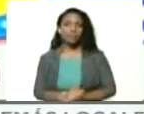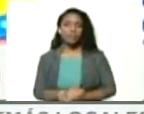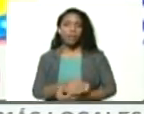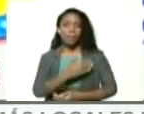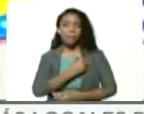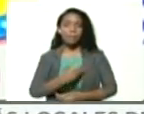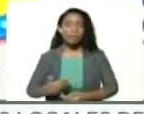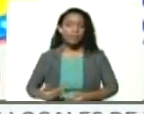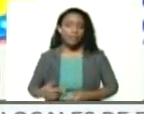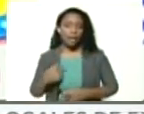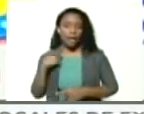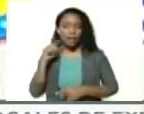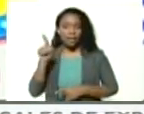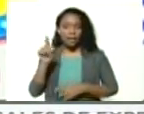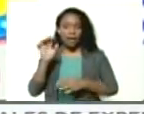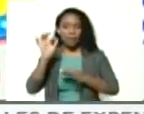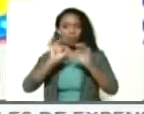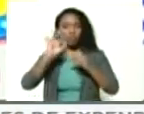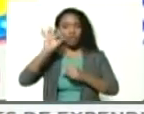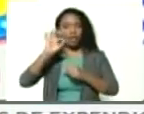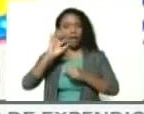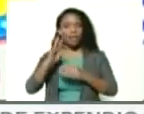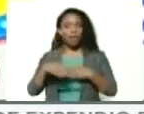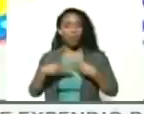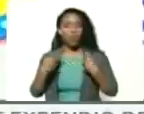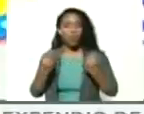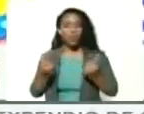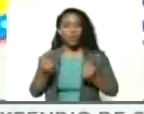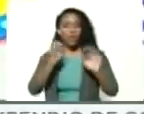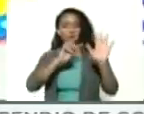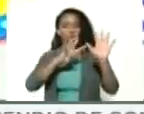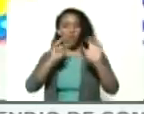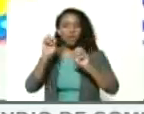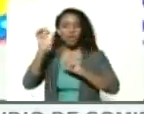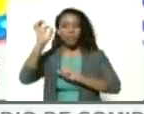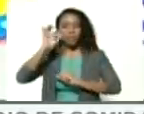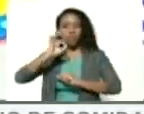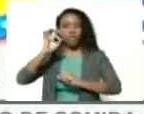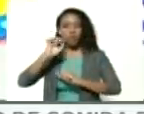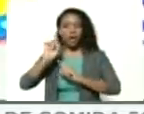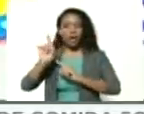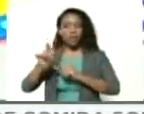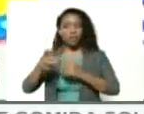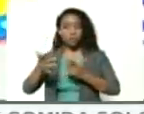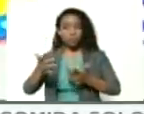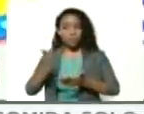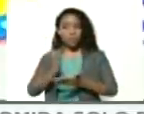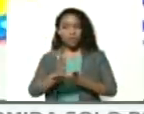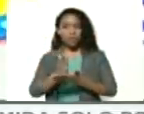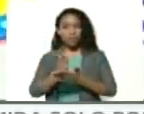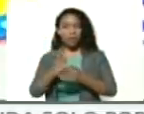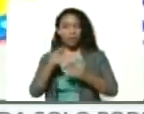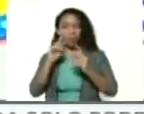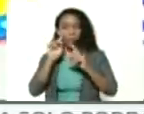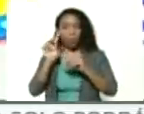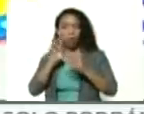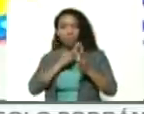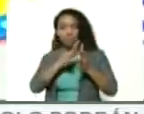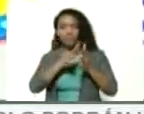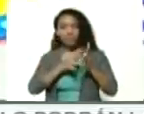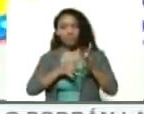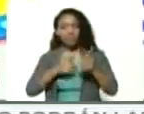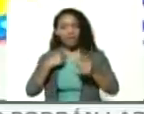de recuperación al día de hoy se ubica en un 90%, eso, bueno, siempre revisando los esquemas